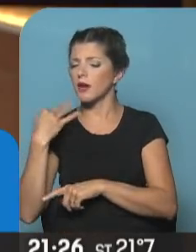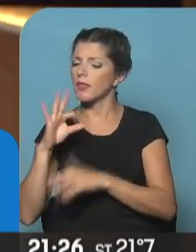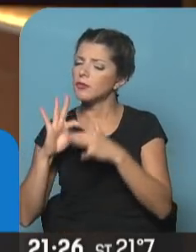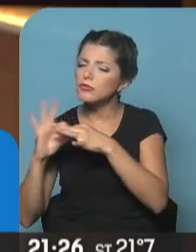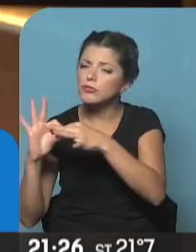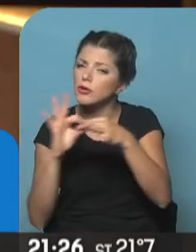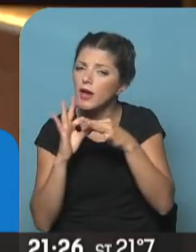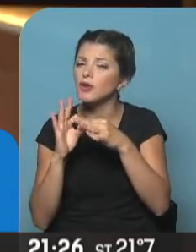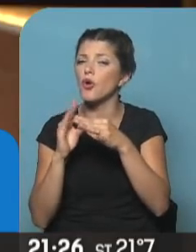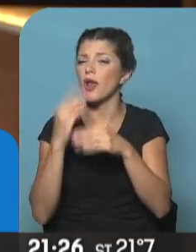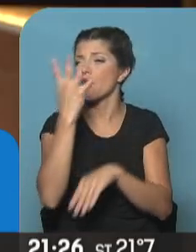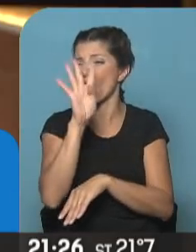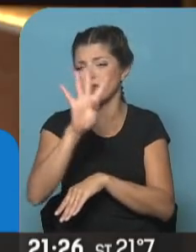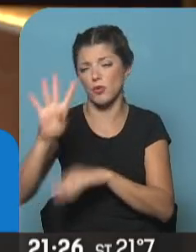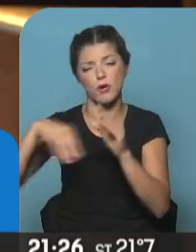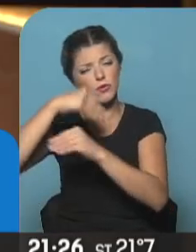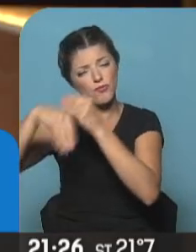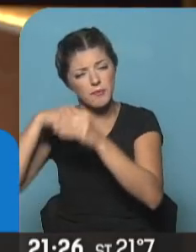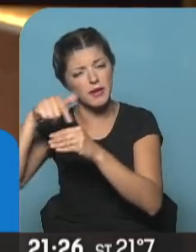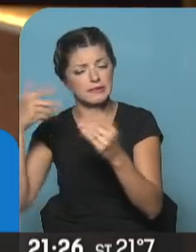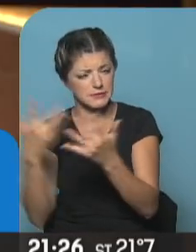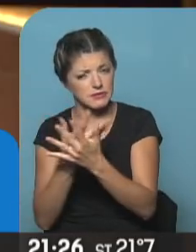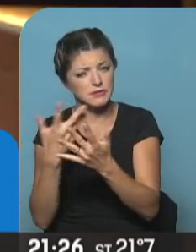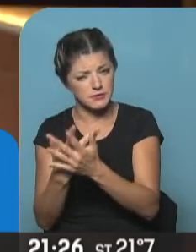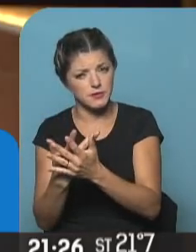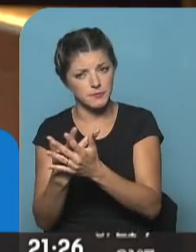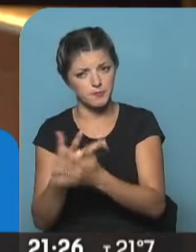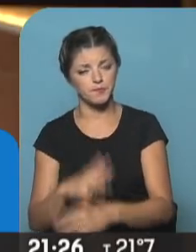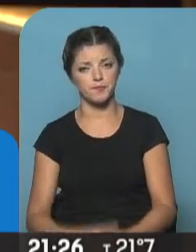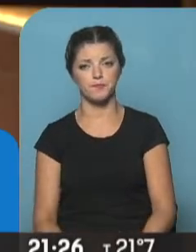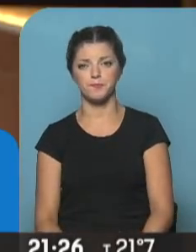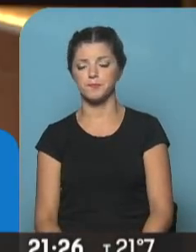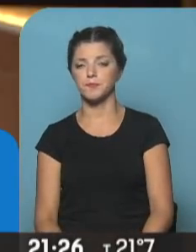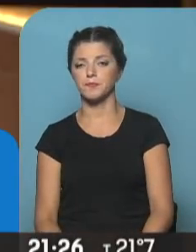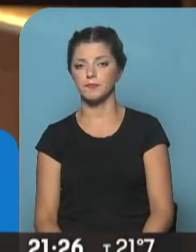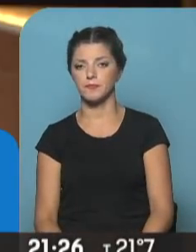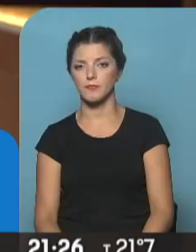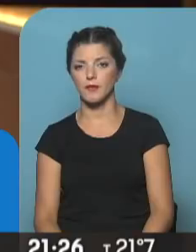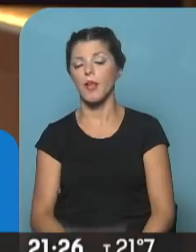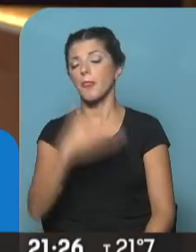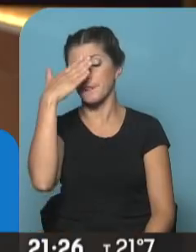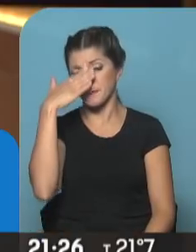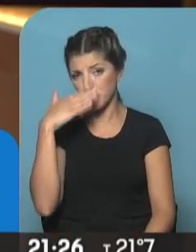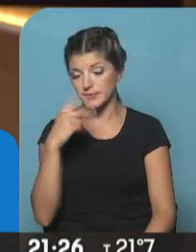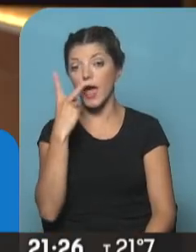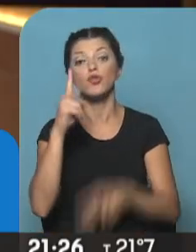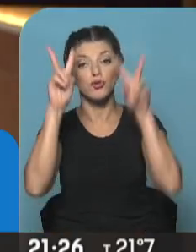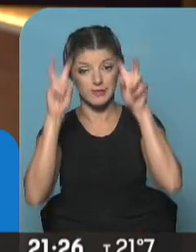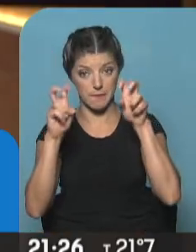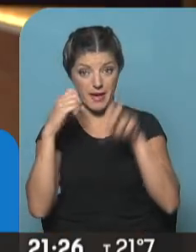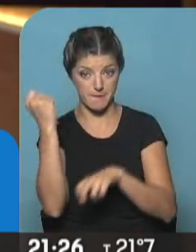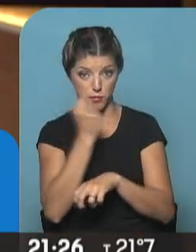con esta gente que está pasando este momento tan terrible, ¿no es cierto? En segundo lugar, creo que hay 2 temas importantes que tienen que